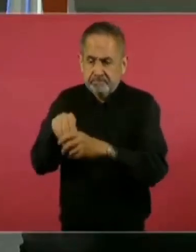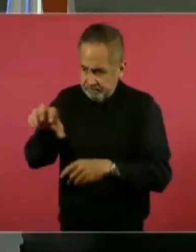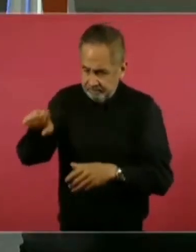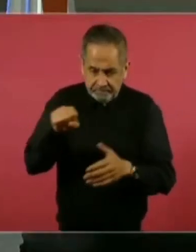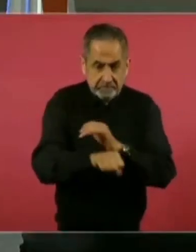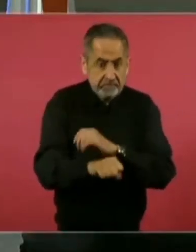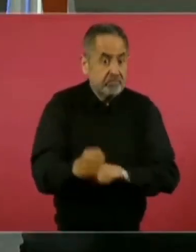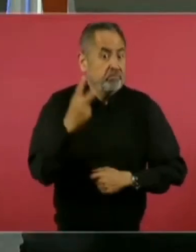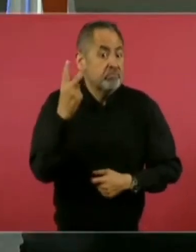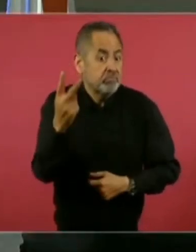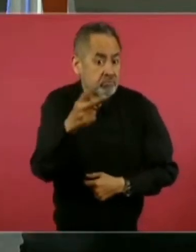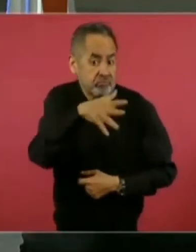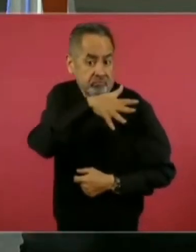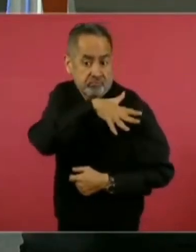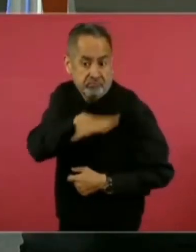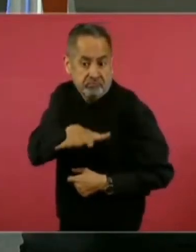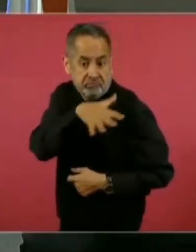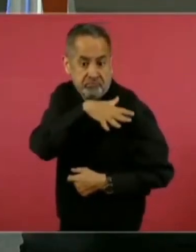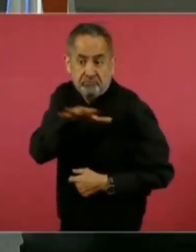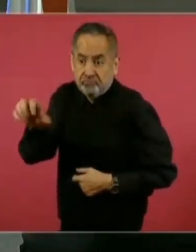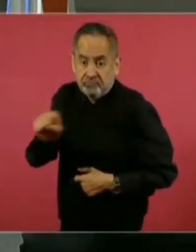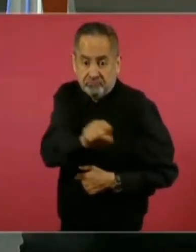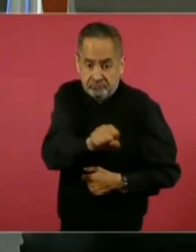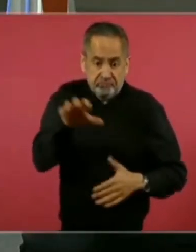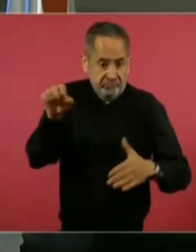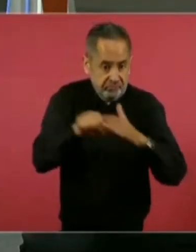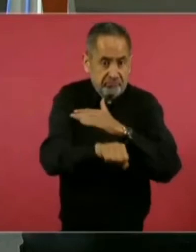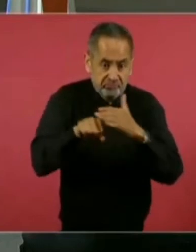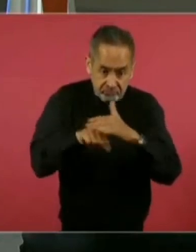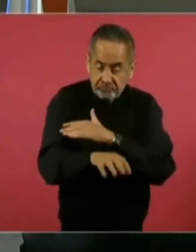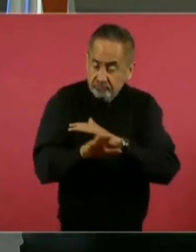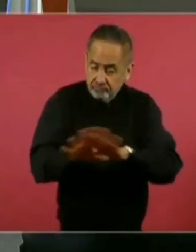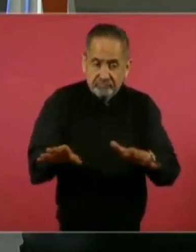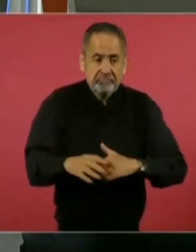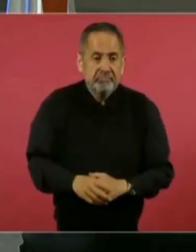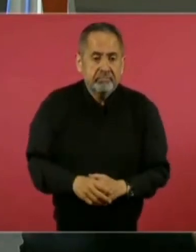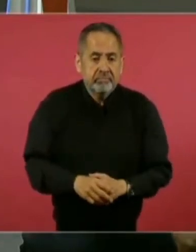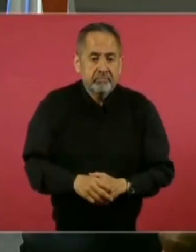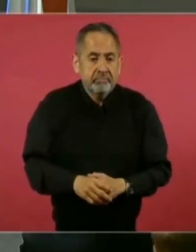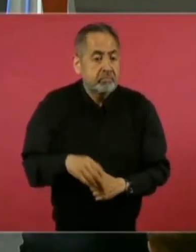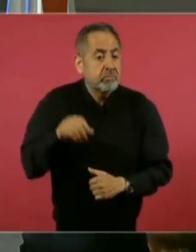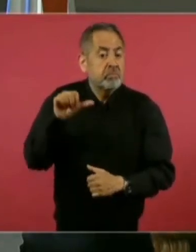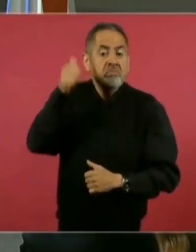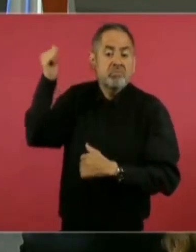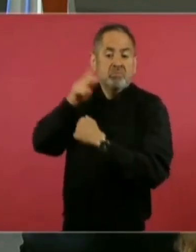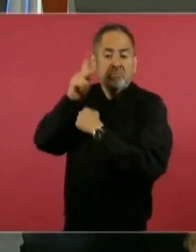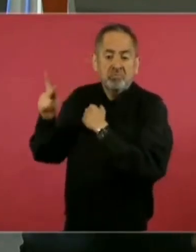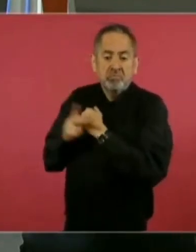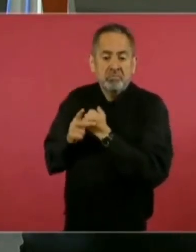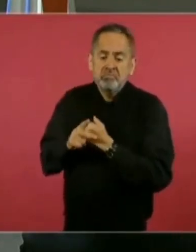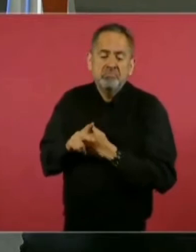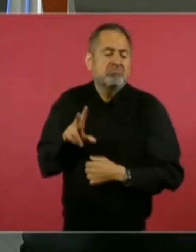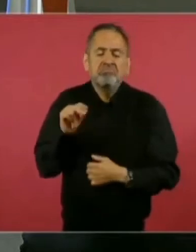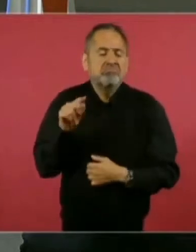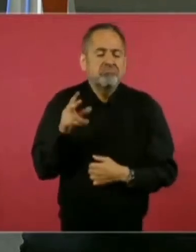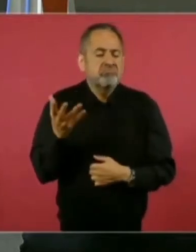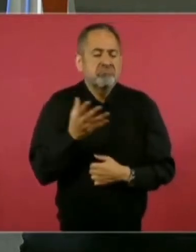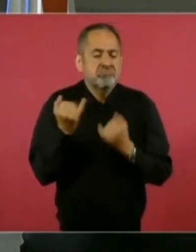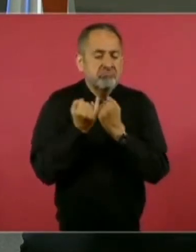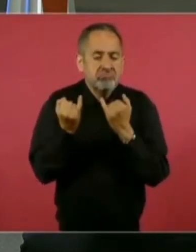2 generales. Esto en ningún otro país se